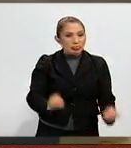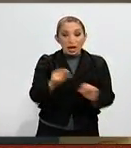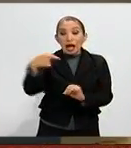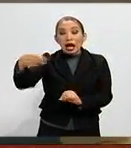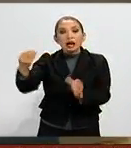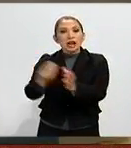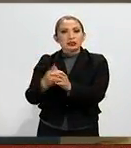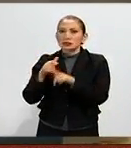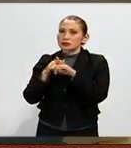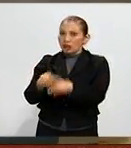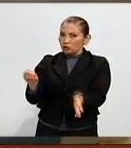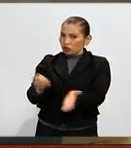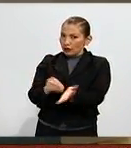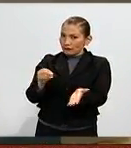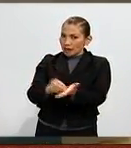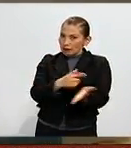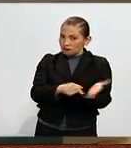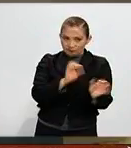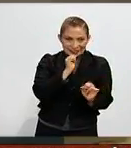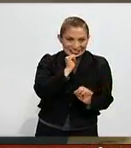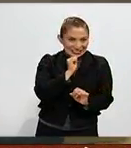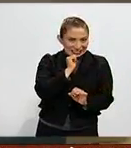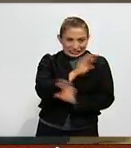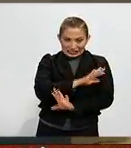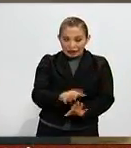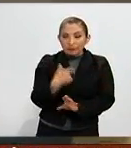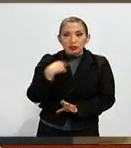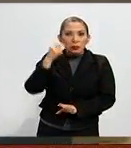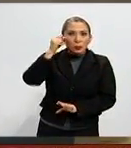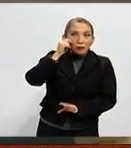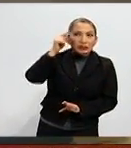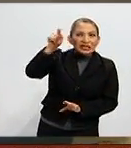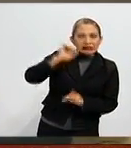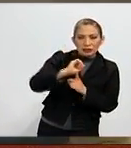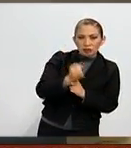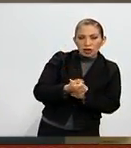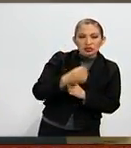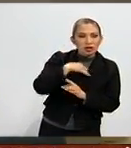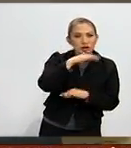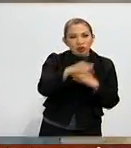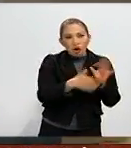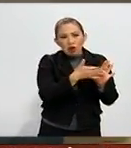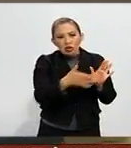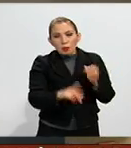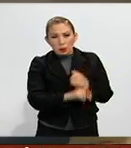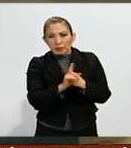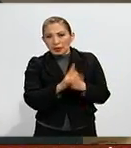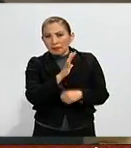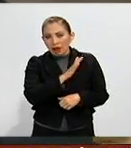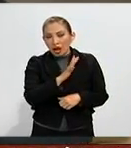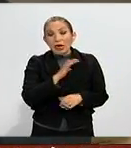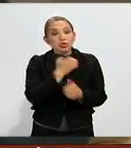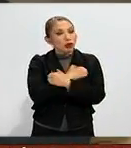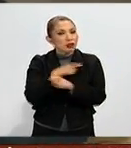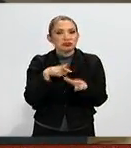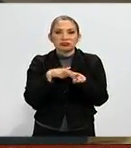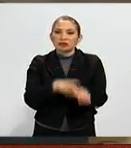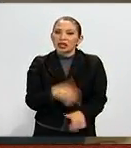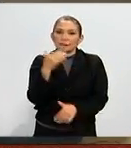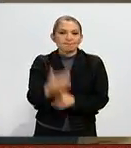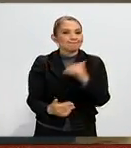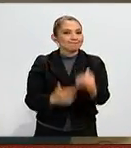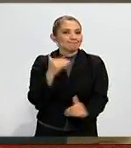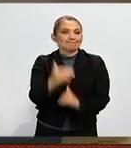clases no están suspendidas y que a pesar de esta situación y de todos los inconvenientes que tiene, la educación no se puede